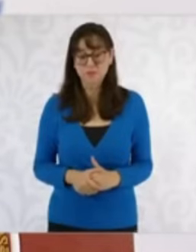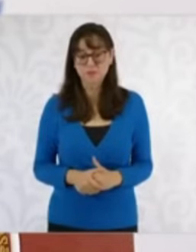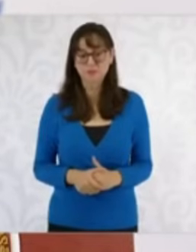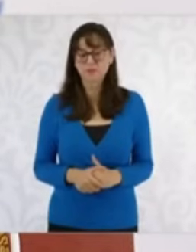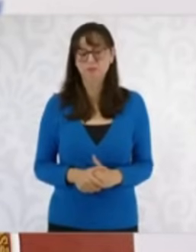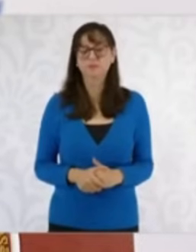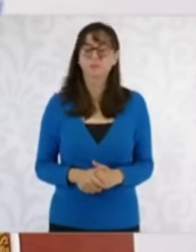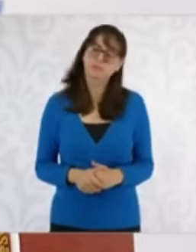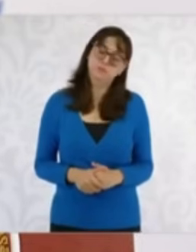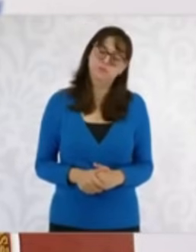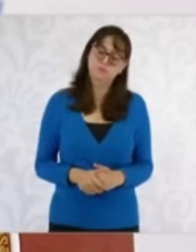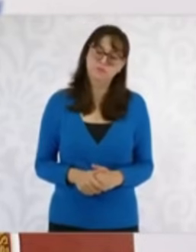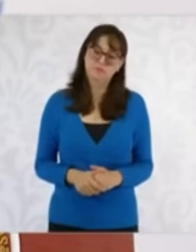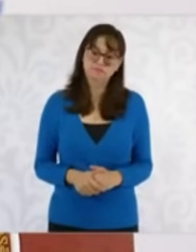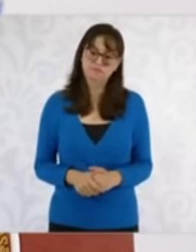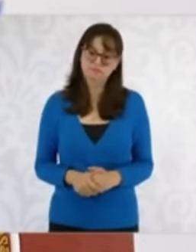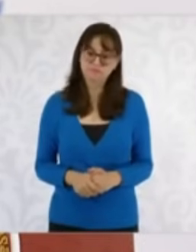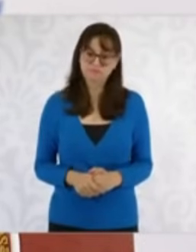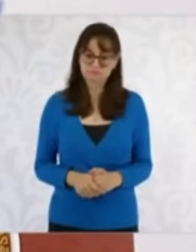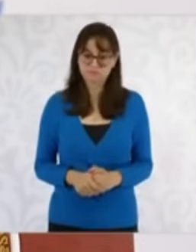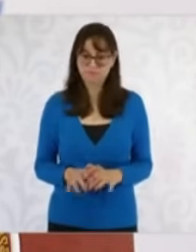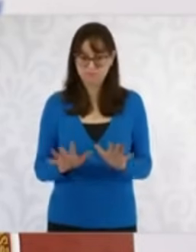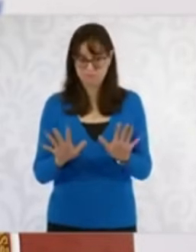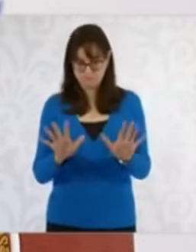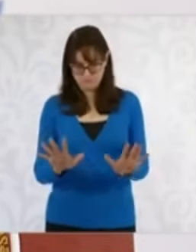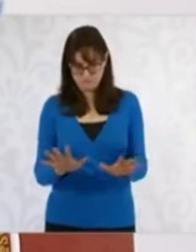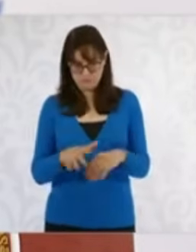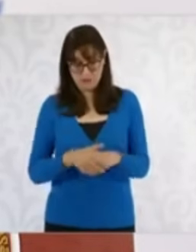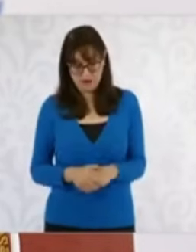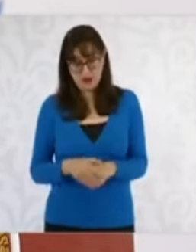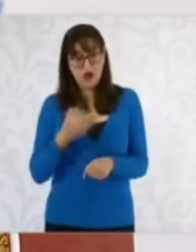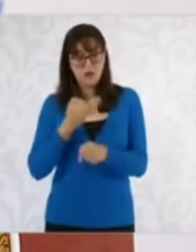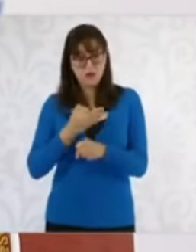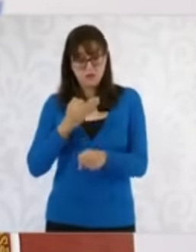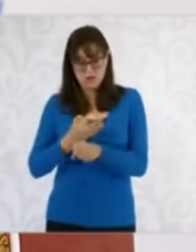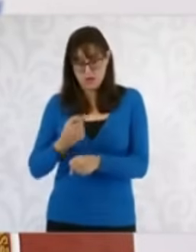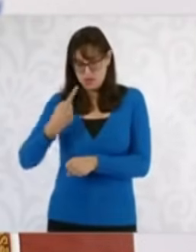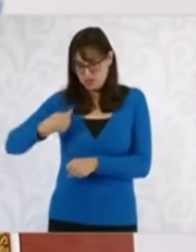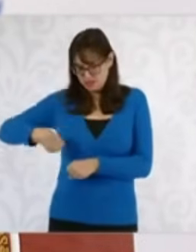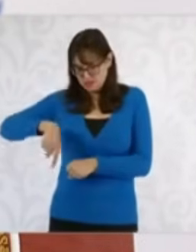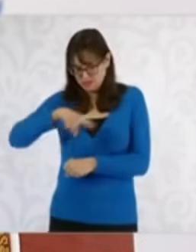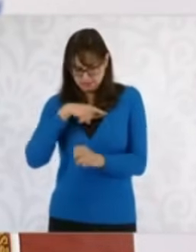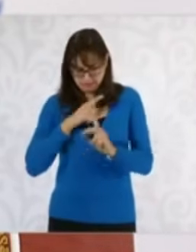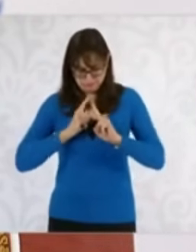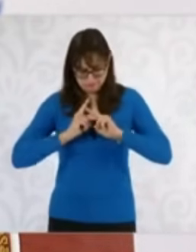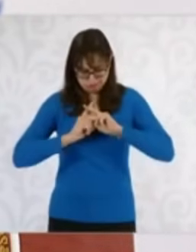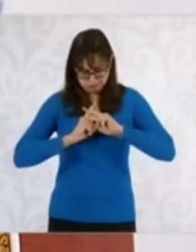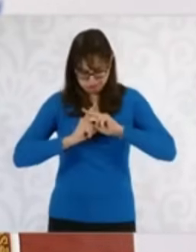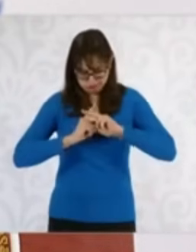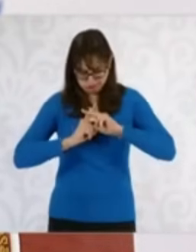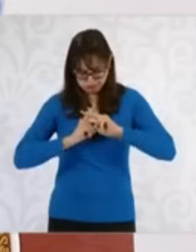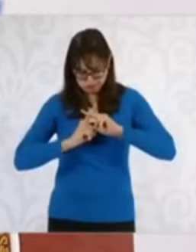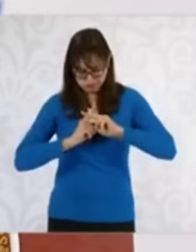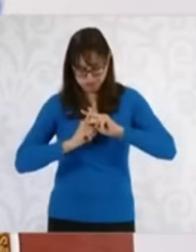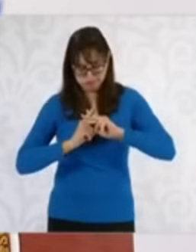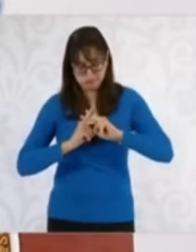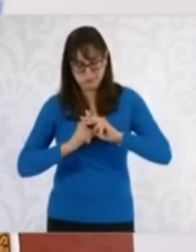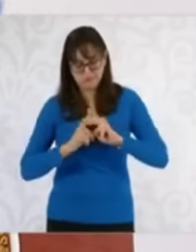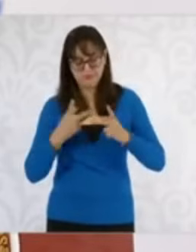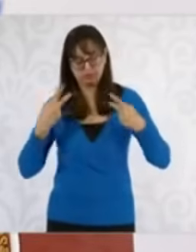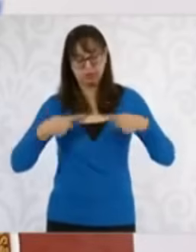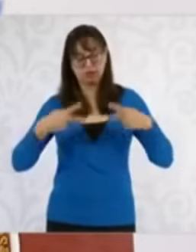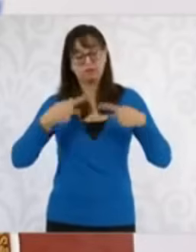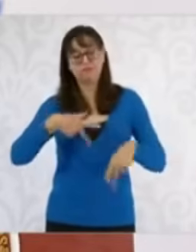de cuánto aportan nuestros hermanos y hermanas mexicanos que están en